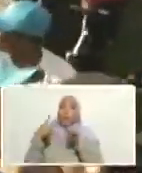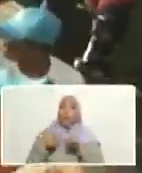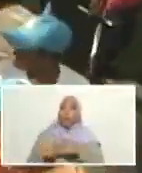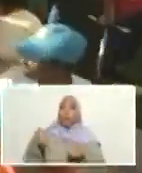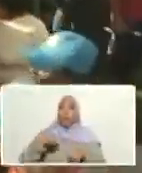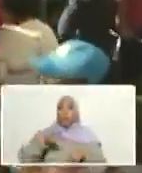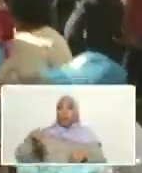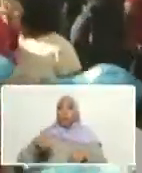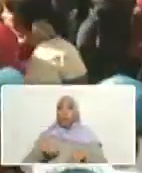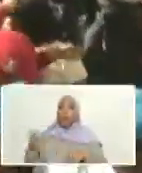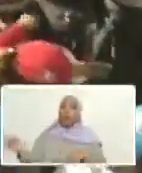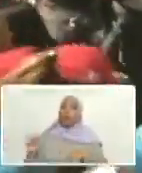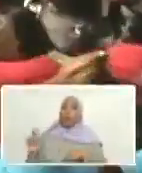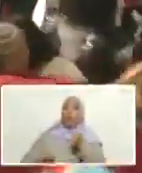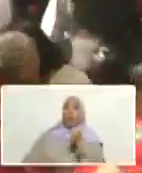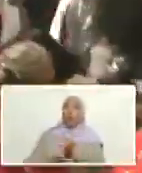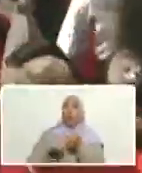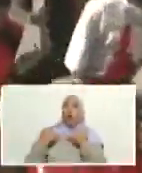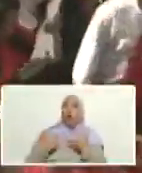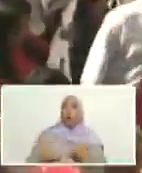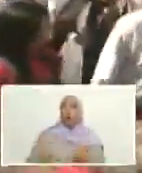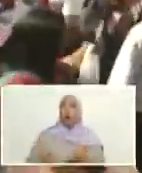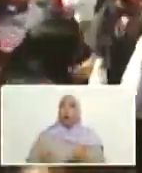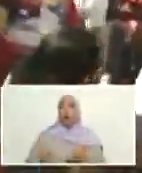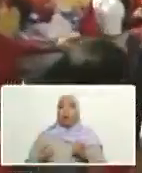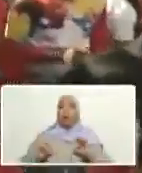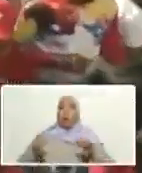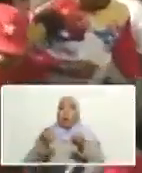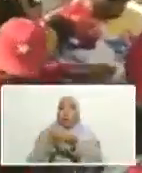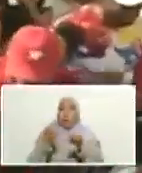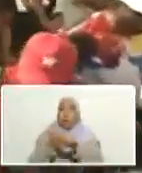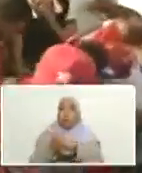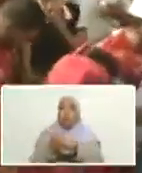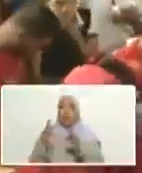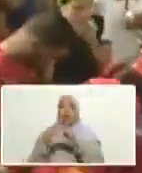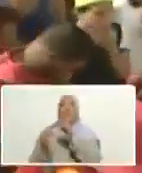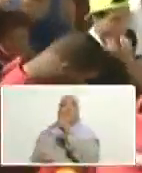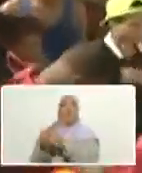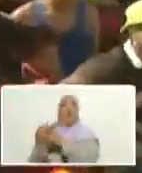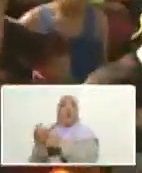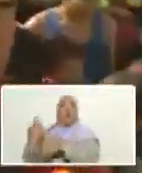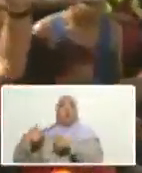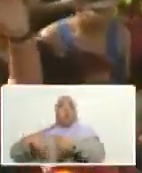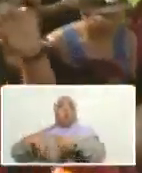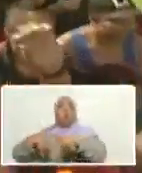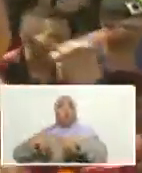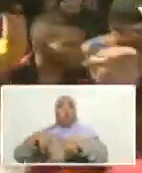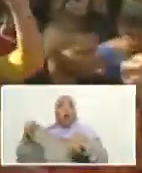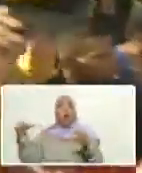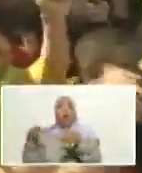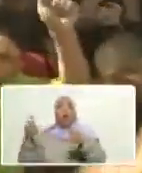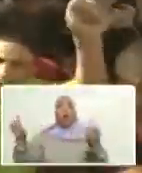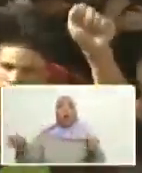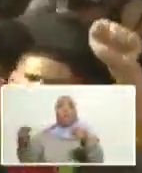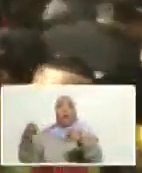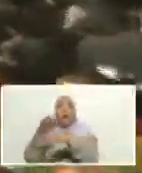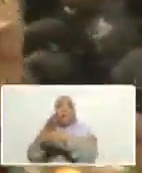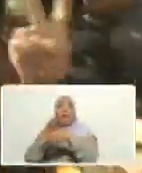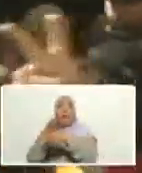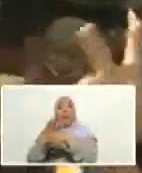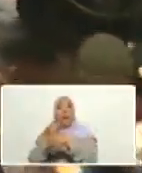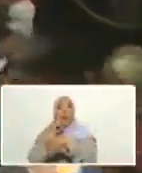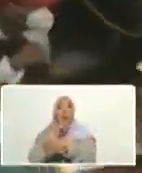de nuestro país. Y en este momento es amenizado el Palacio de Miraflores con el grupo Madera, un pueblo que le ha agradecido